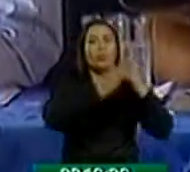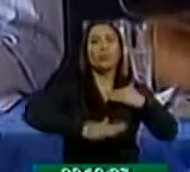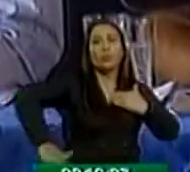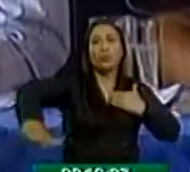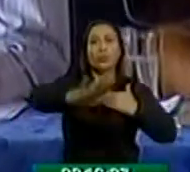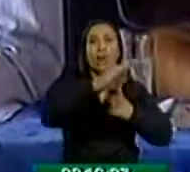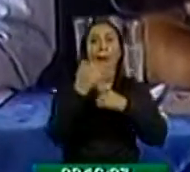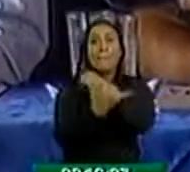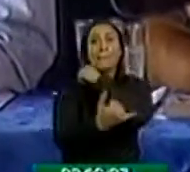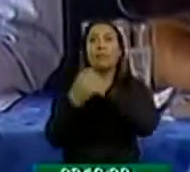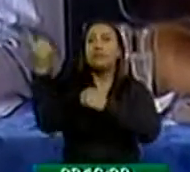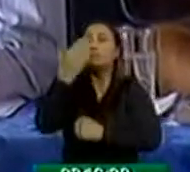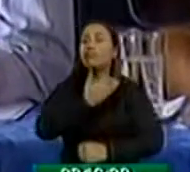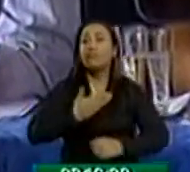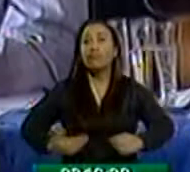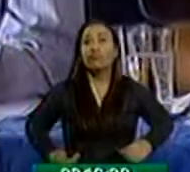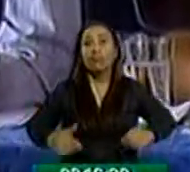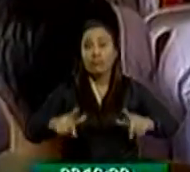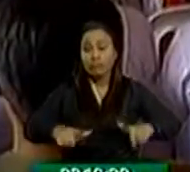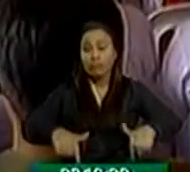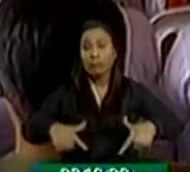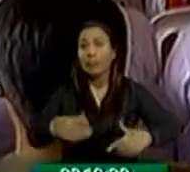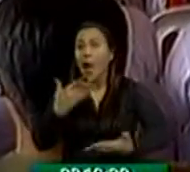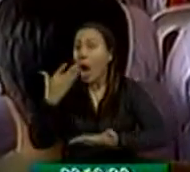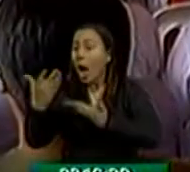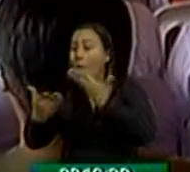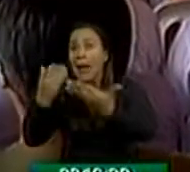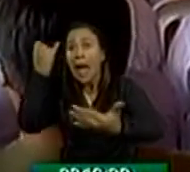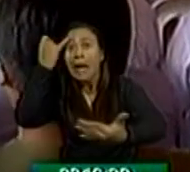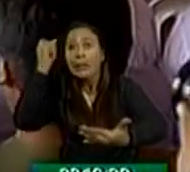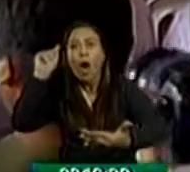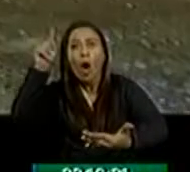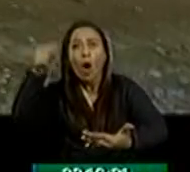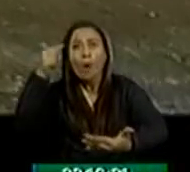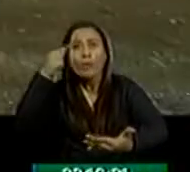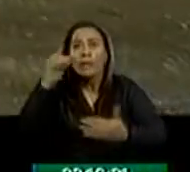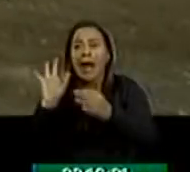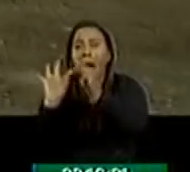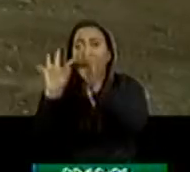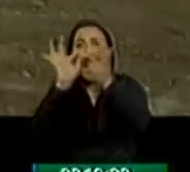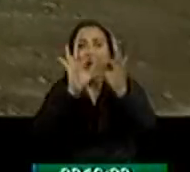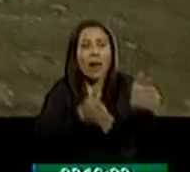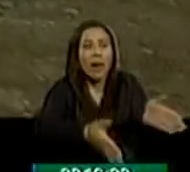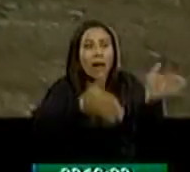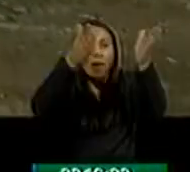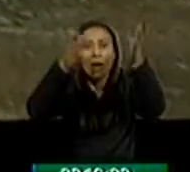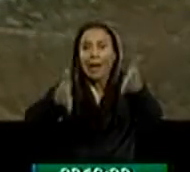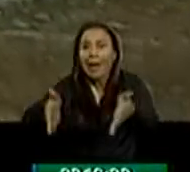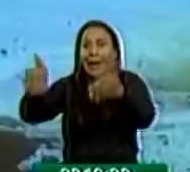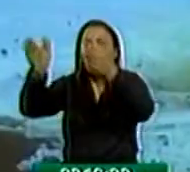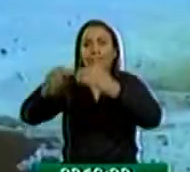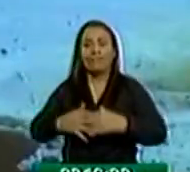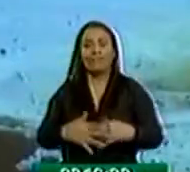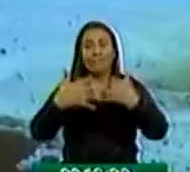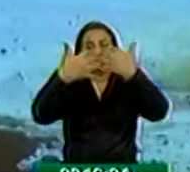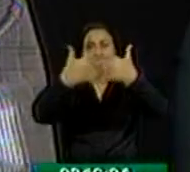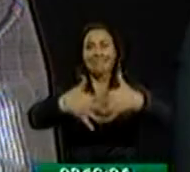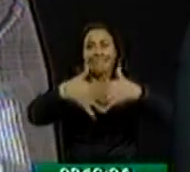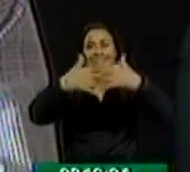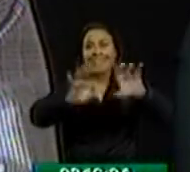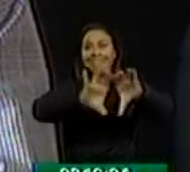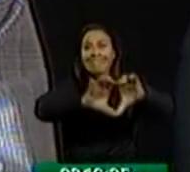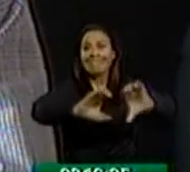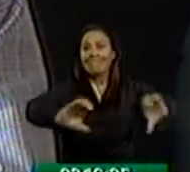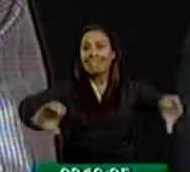el primer mandatario compartió las estrategias que implementará el gobierno para la reactivación del sector. La empresa de construcción